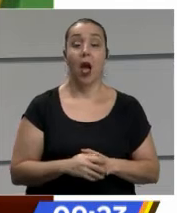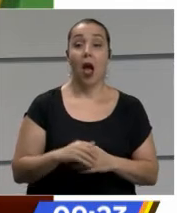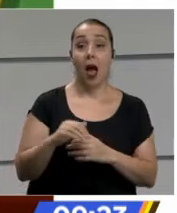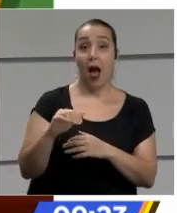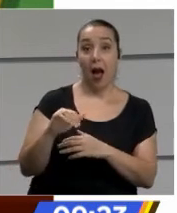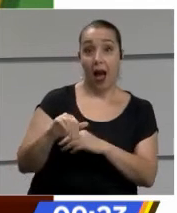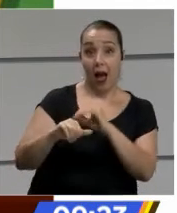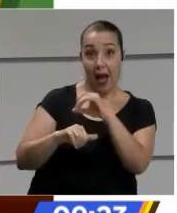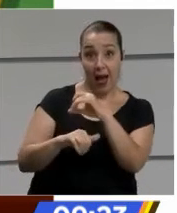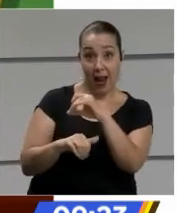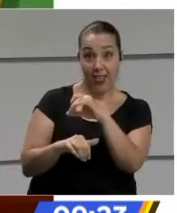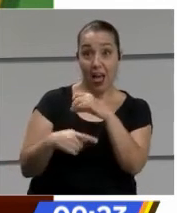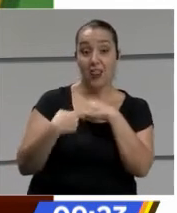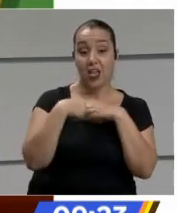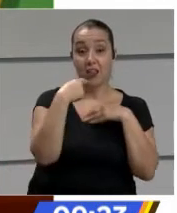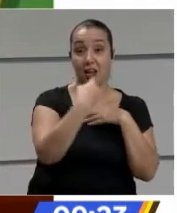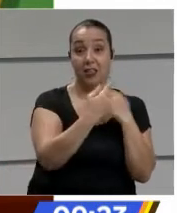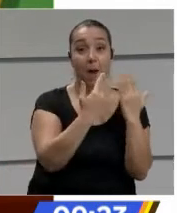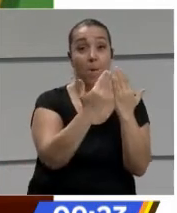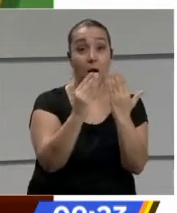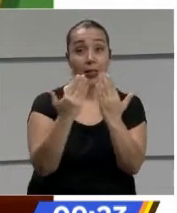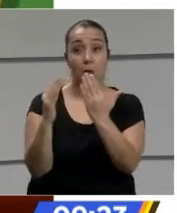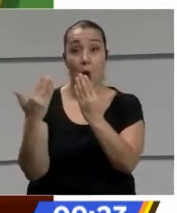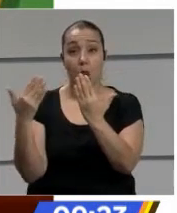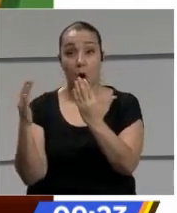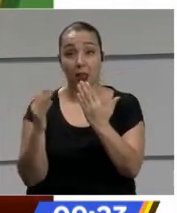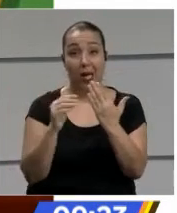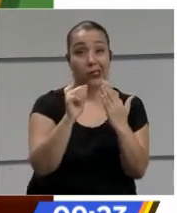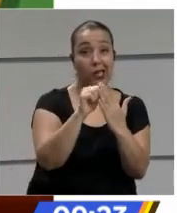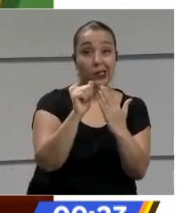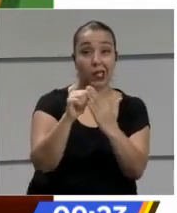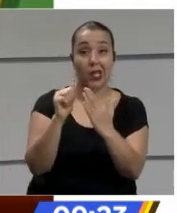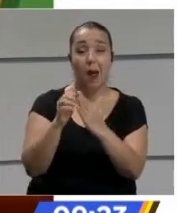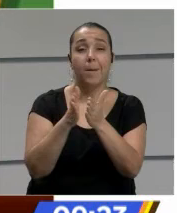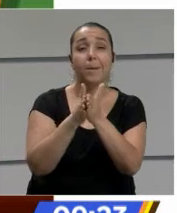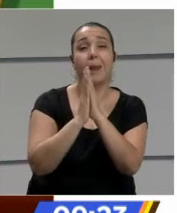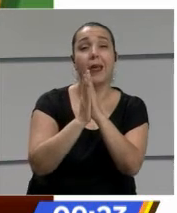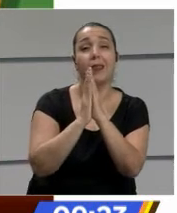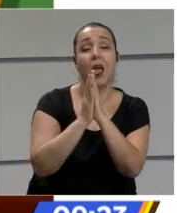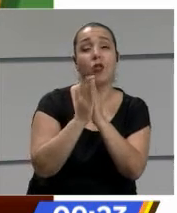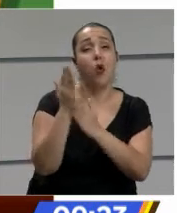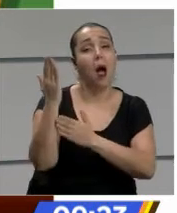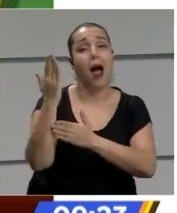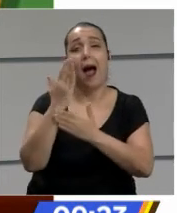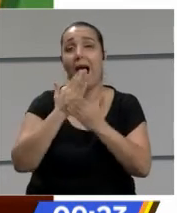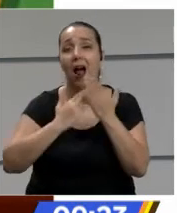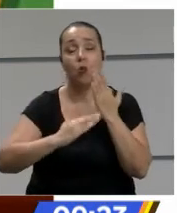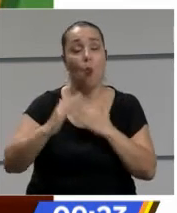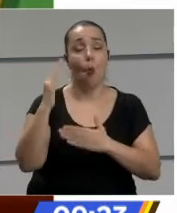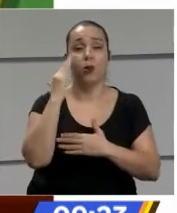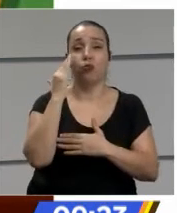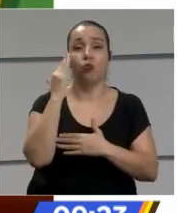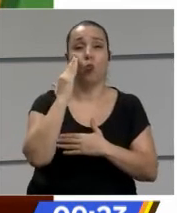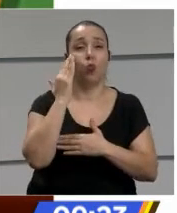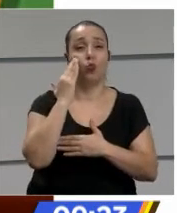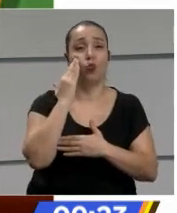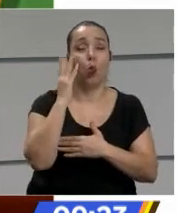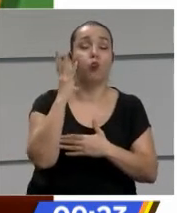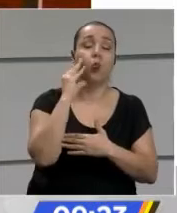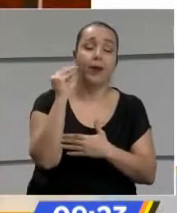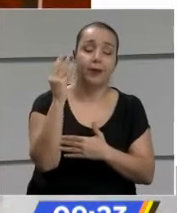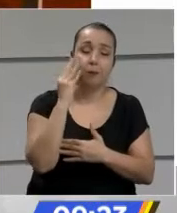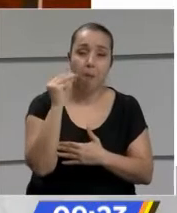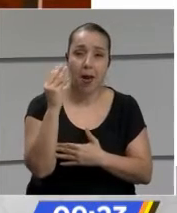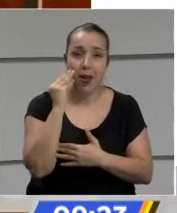Anansi fue de puerta en puerta pidiéndoles a todos que le dieran algo de sus conocimientos,